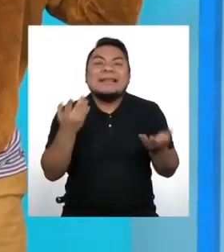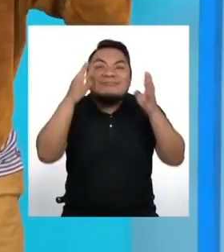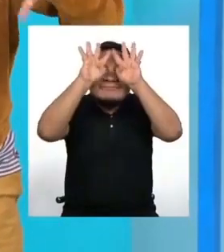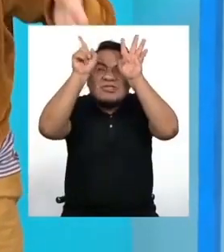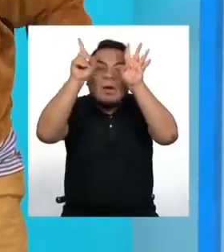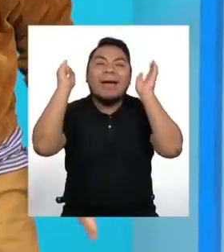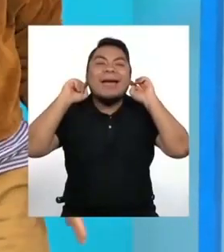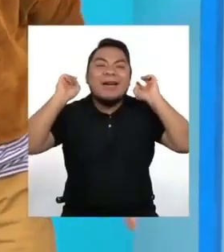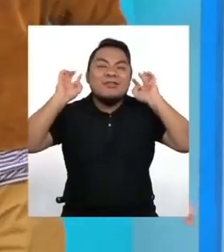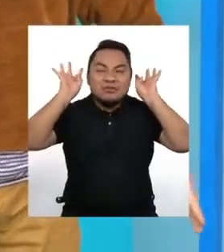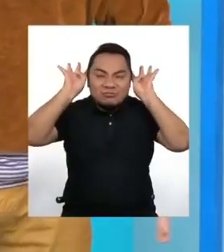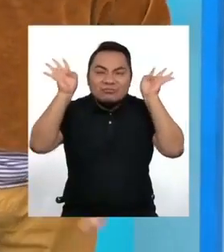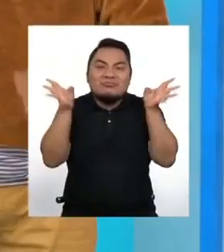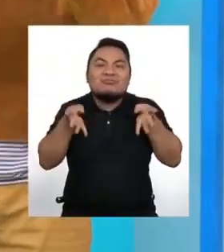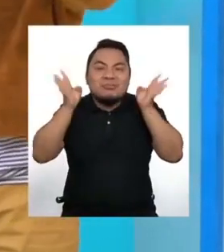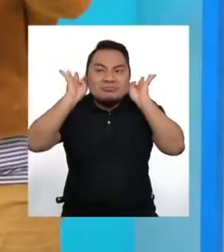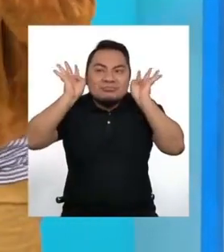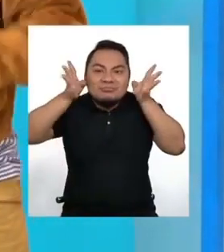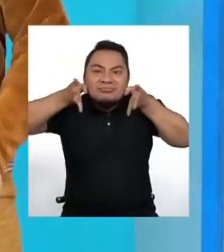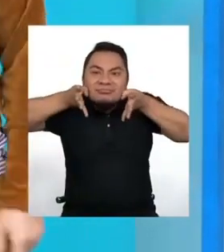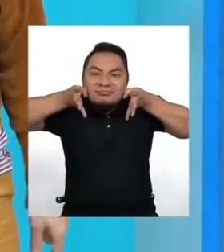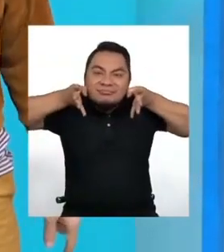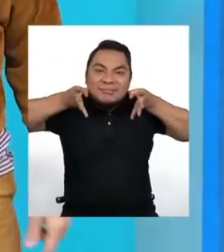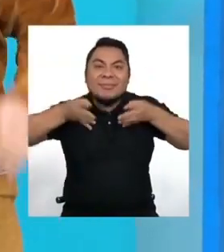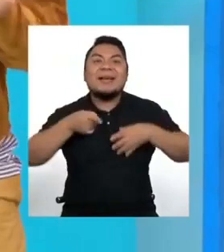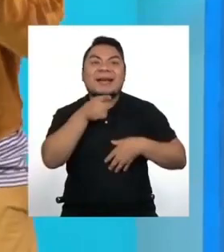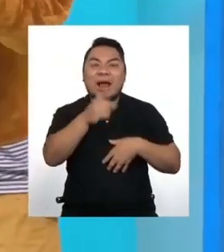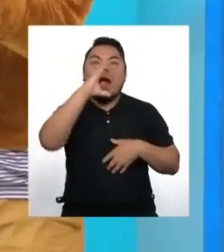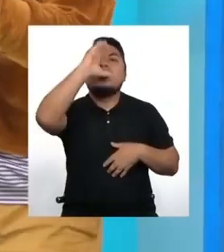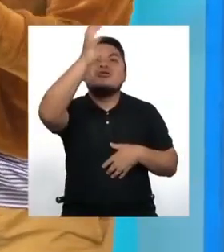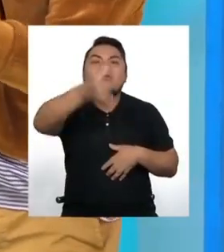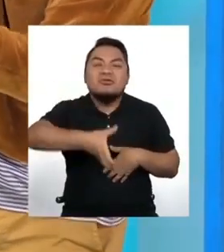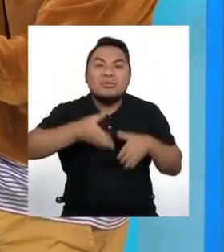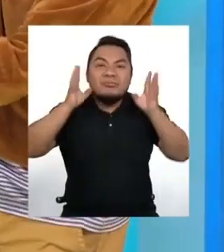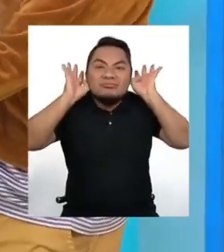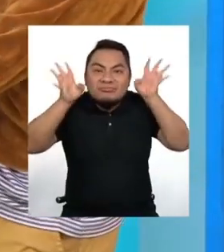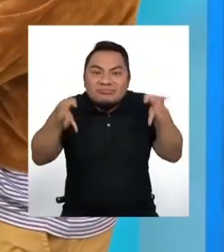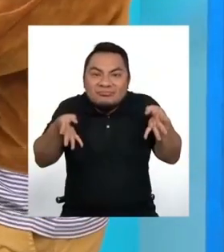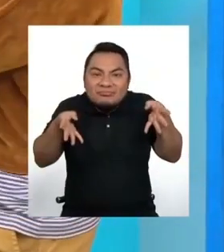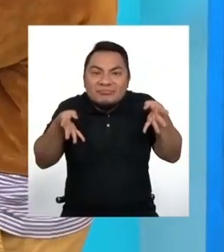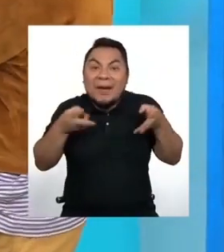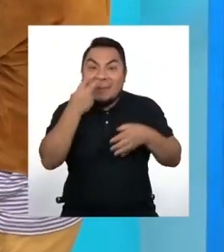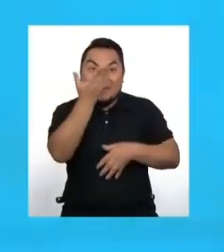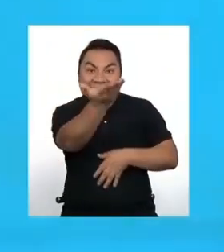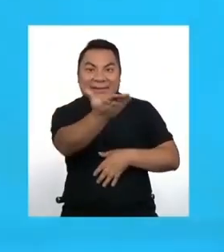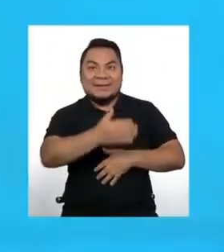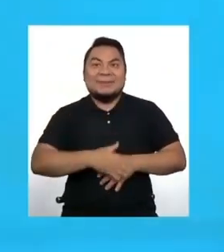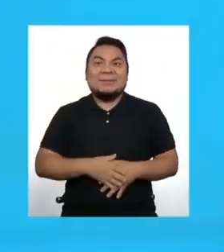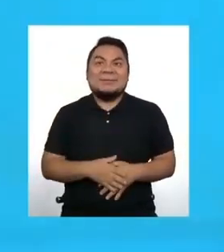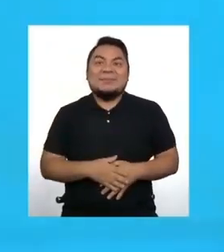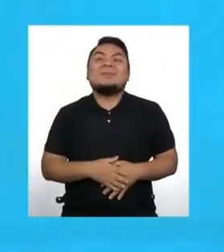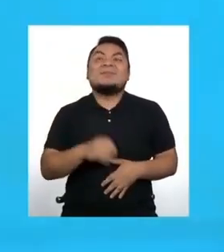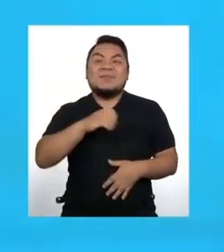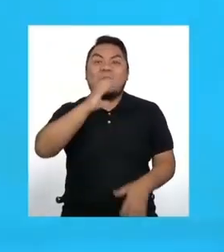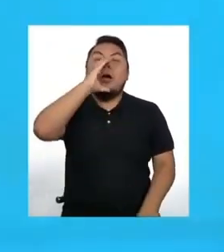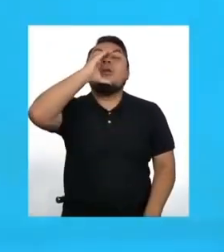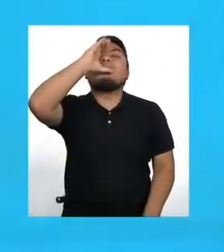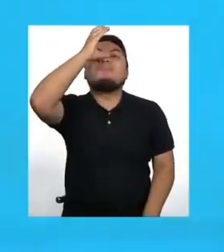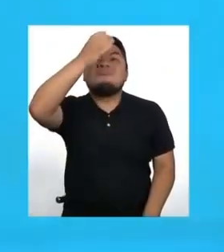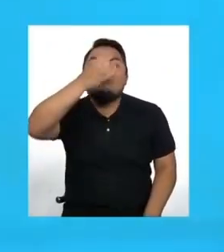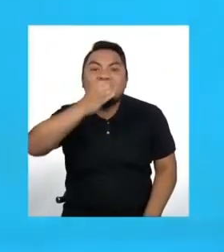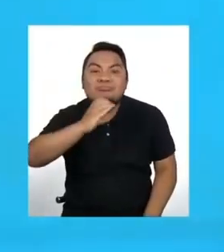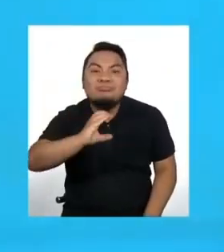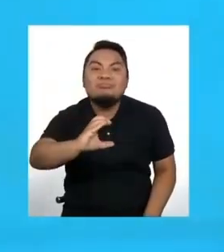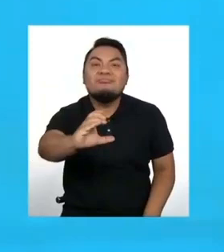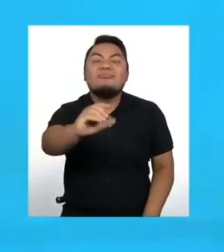inventar juegos muy divertidos. Así es, Juanita. Y ustedes, niños y niñas, ya saben, pueden usar su imaginación para